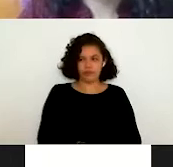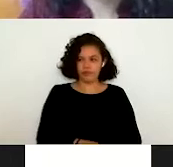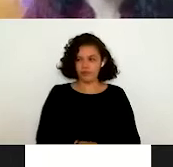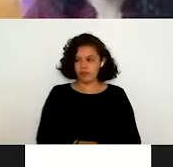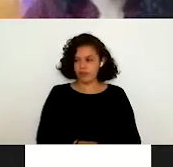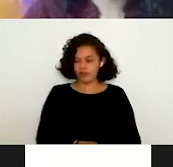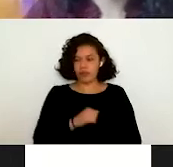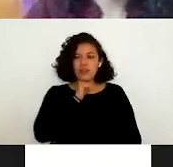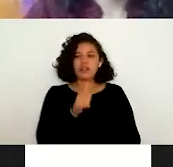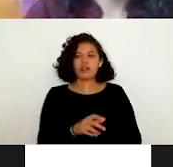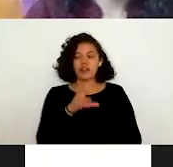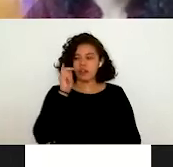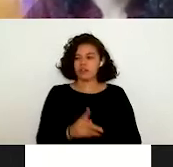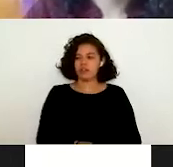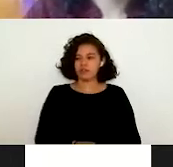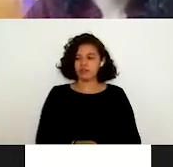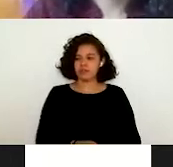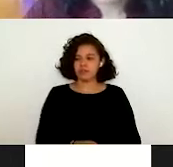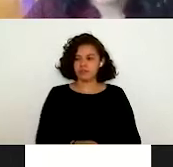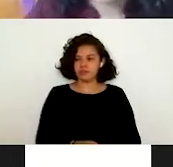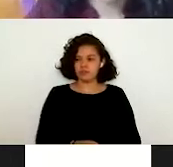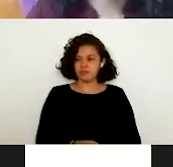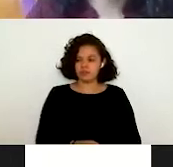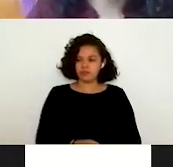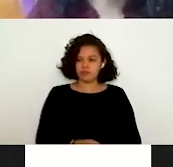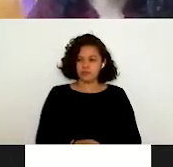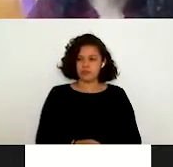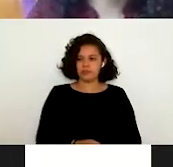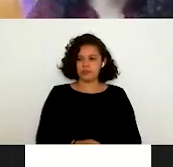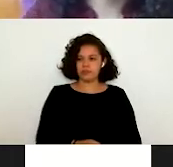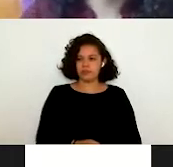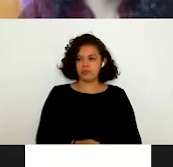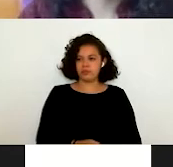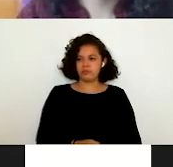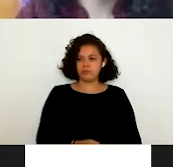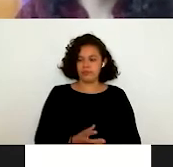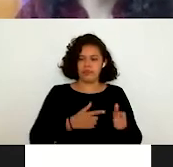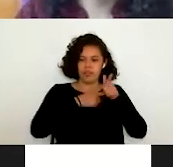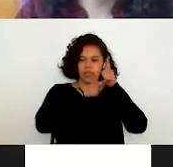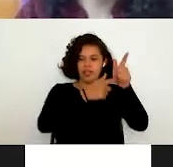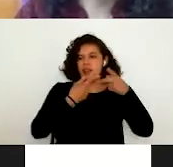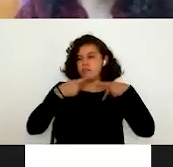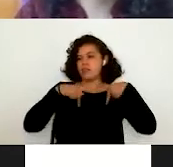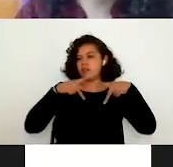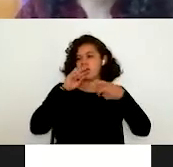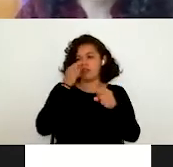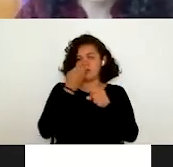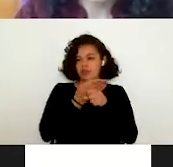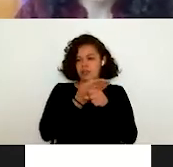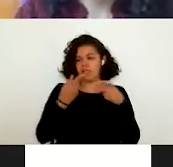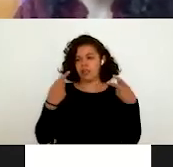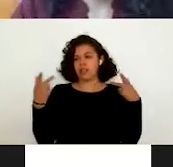¿Nada? Ok. Bueno, entonces continuemos con los responsables y los